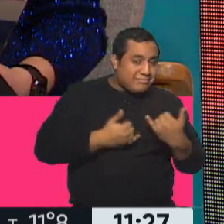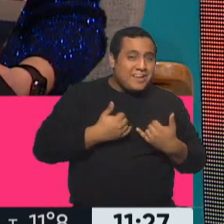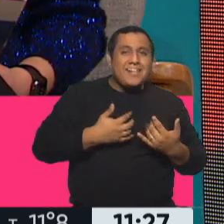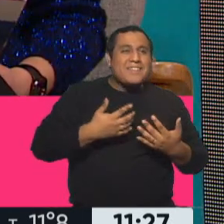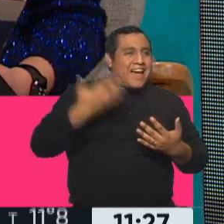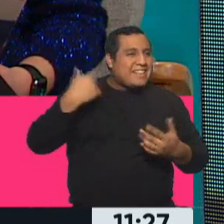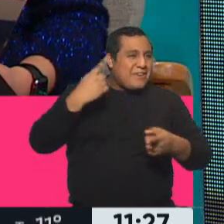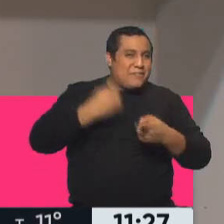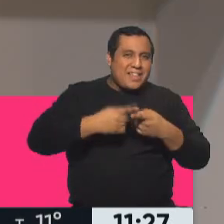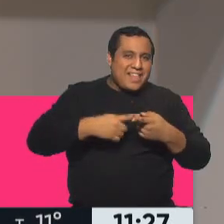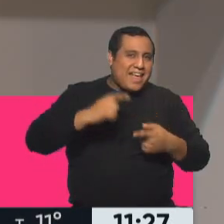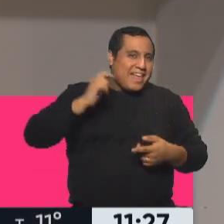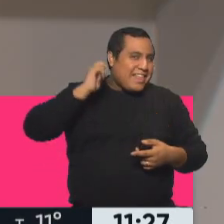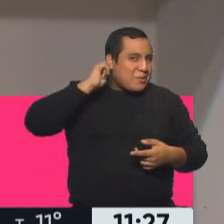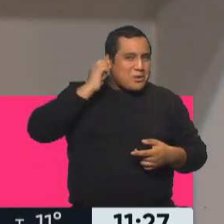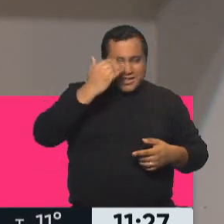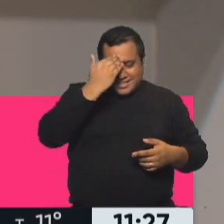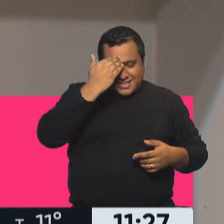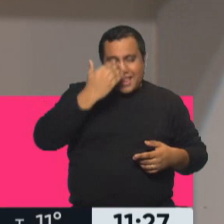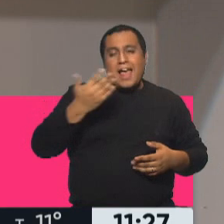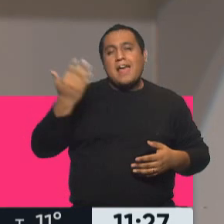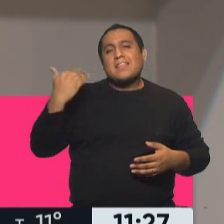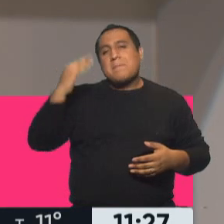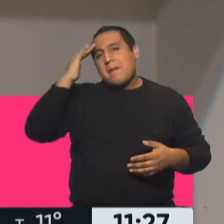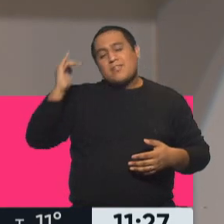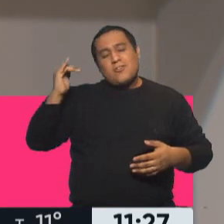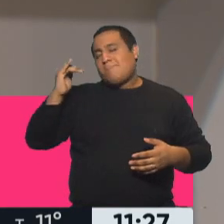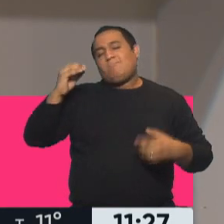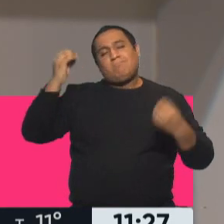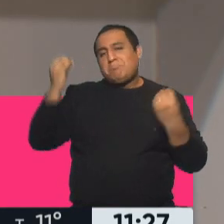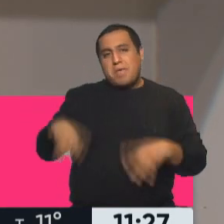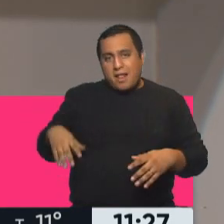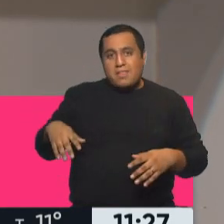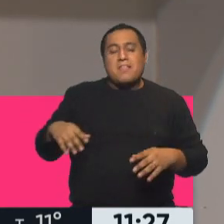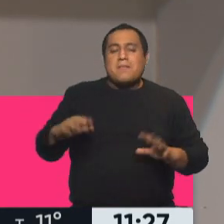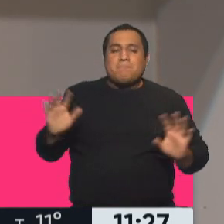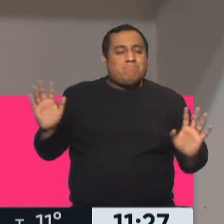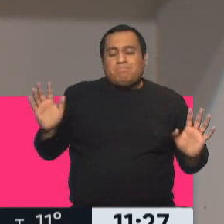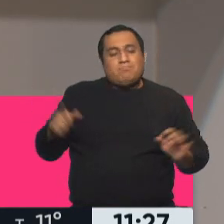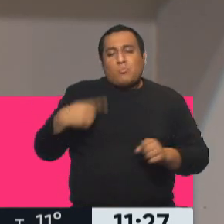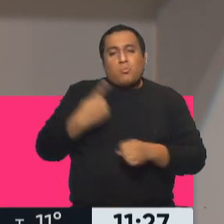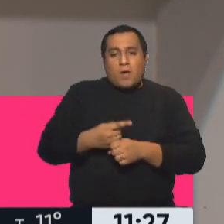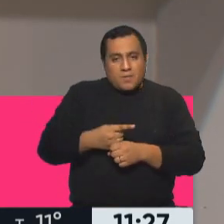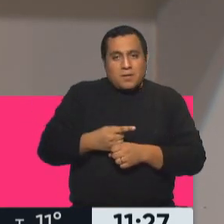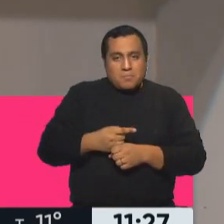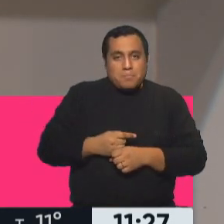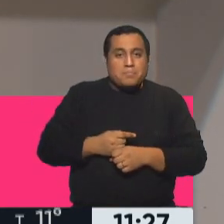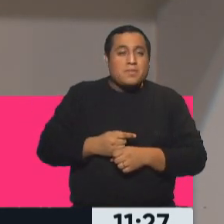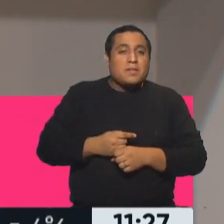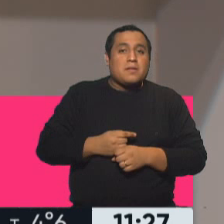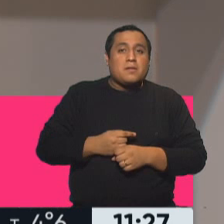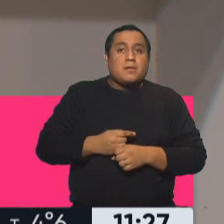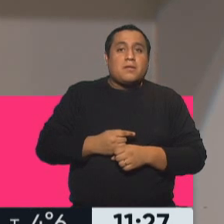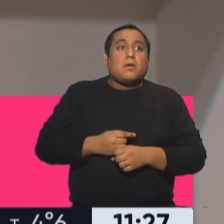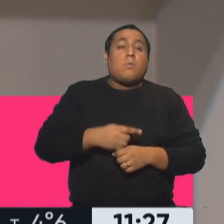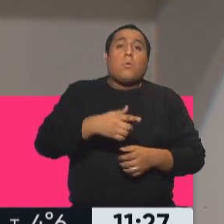los 15. Se bueno pasó de marzo, que era el año pasado, nos perdimos la fiesta de 15. Al Victoria Palace le mando un abrazo grande, que la